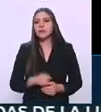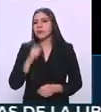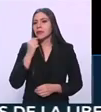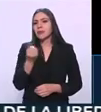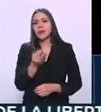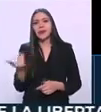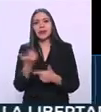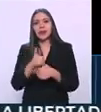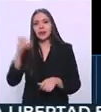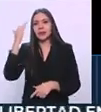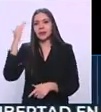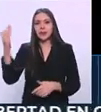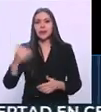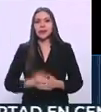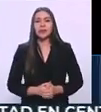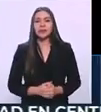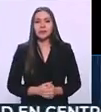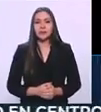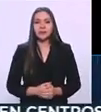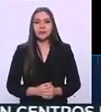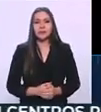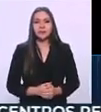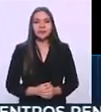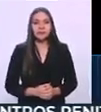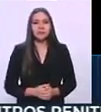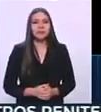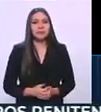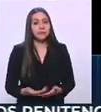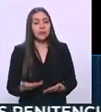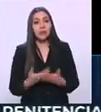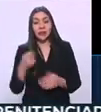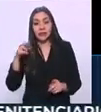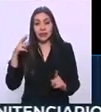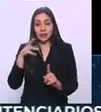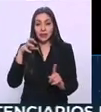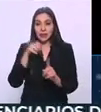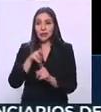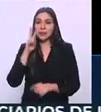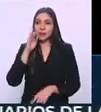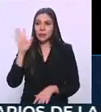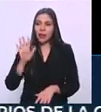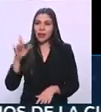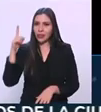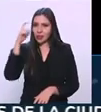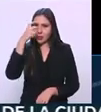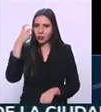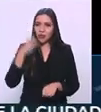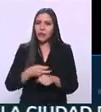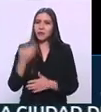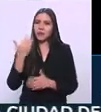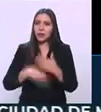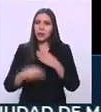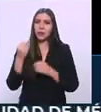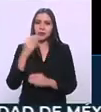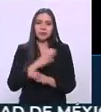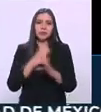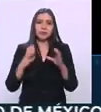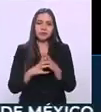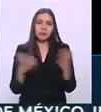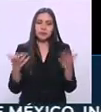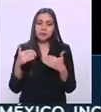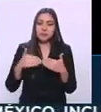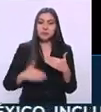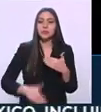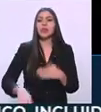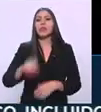tiempo, sí. Pues muy bien, ¿no? Pues se ve duro el reto. Todavía hay camino por recorrer, pero bueno, se